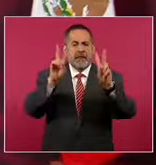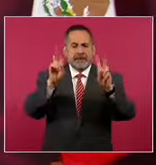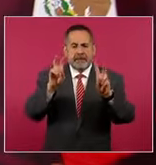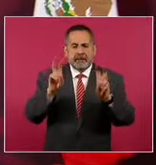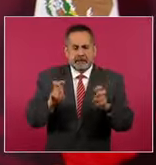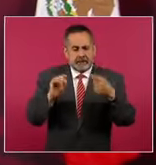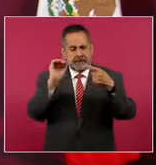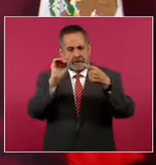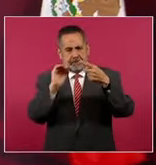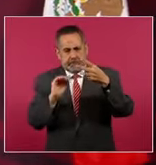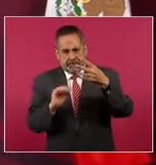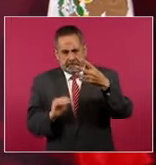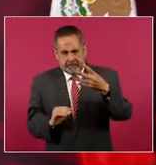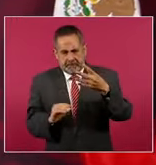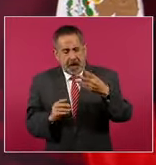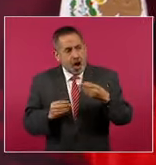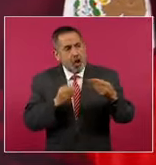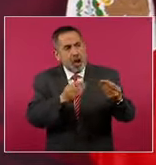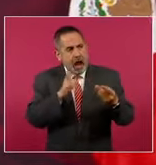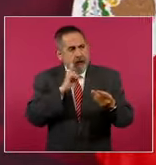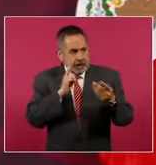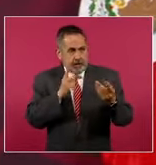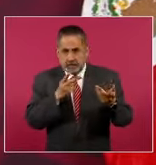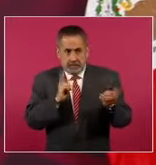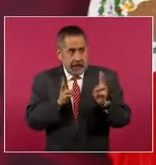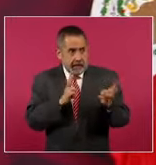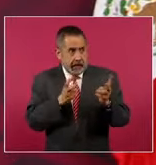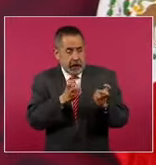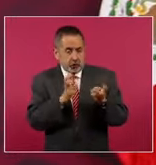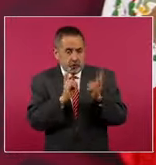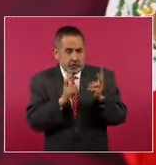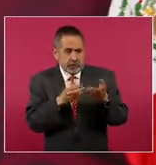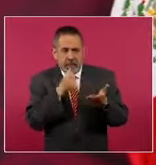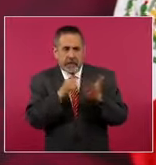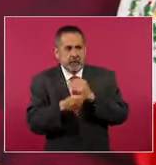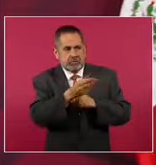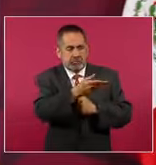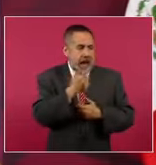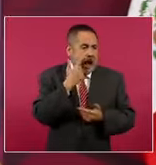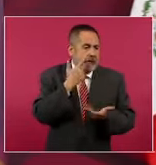temas que podríamos tratar. Desde luego,